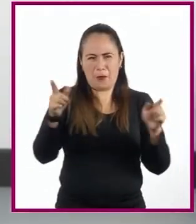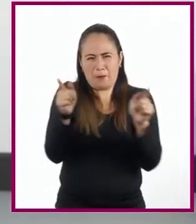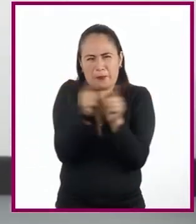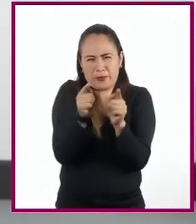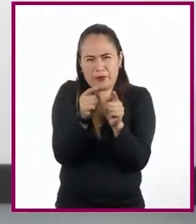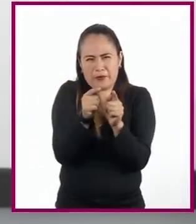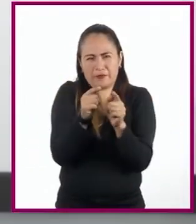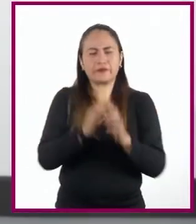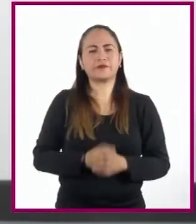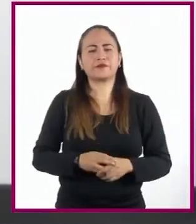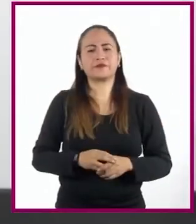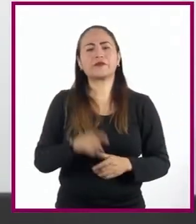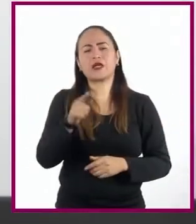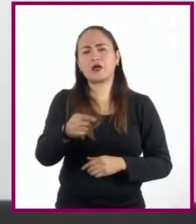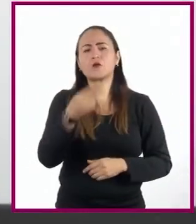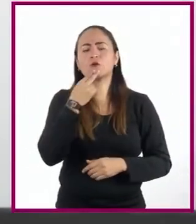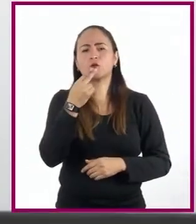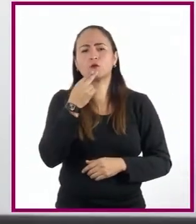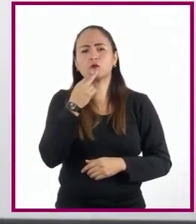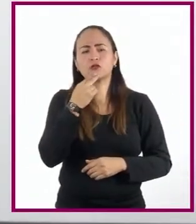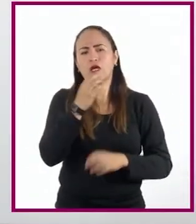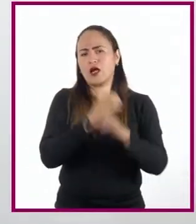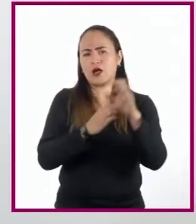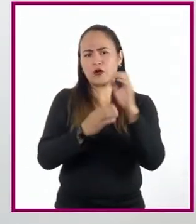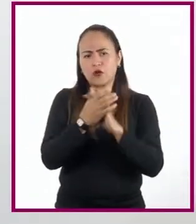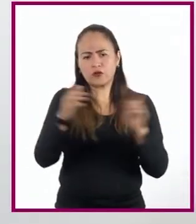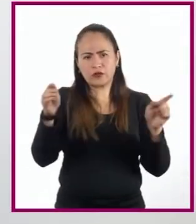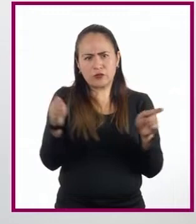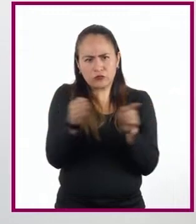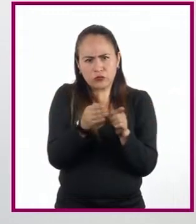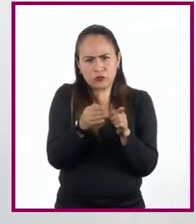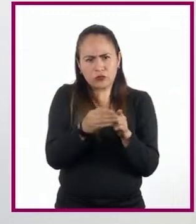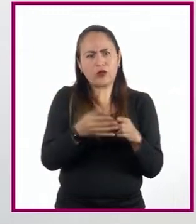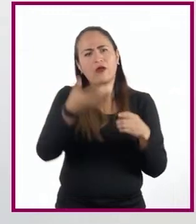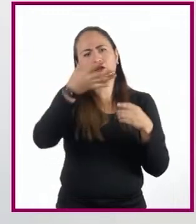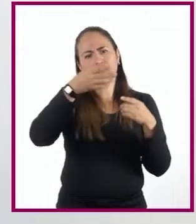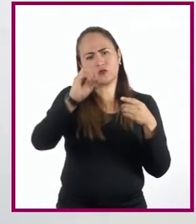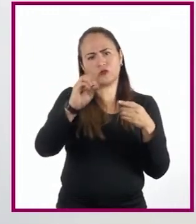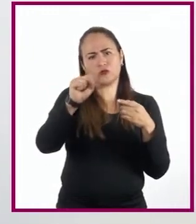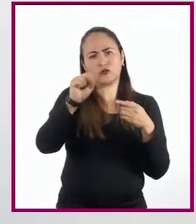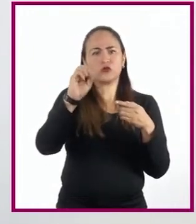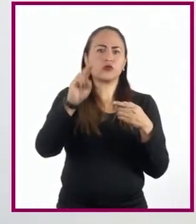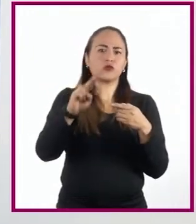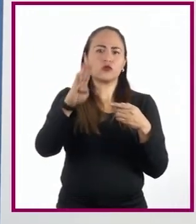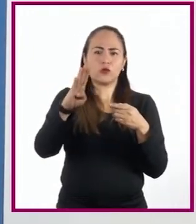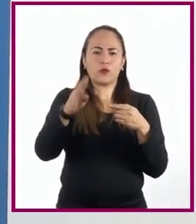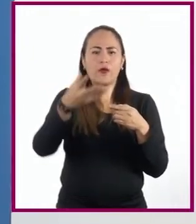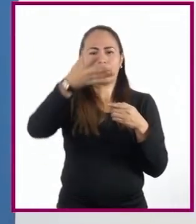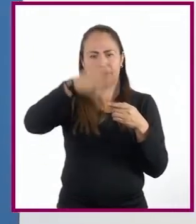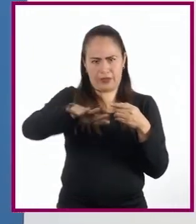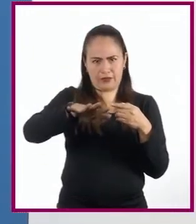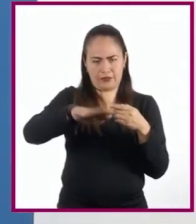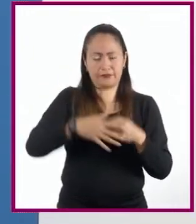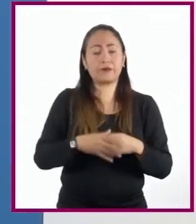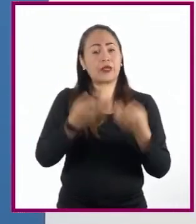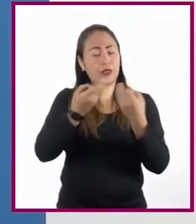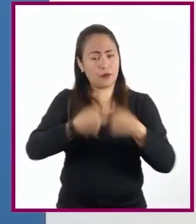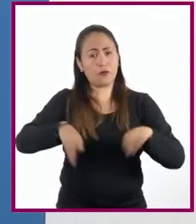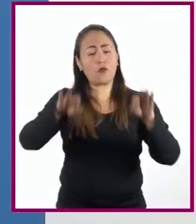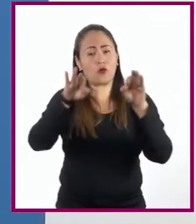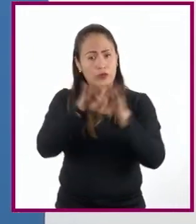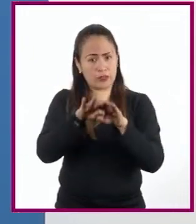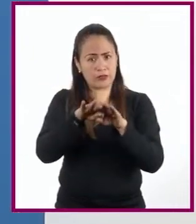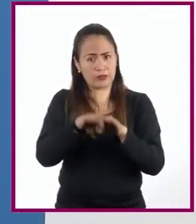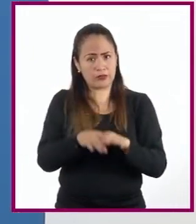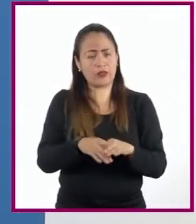metro, se utilizan para medir objetos a partir de los submúltiplos de 10. Es importante acotar que